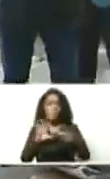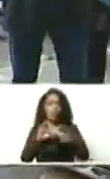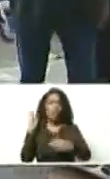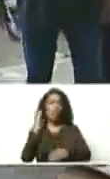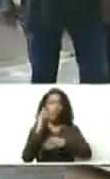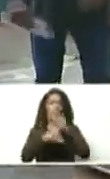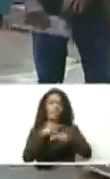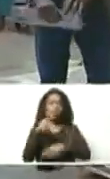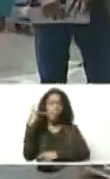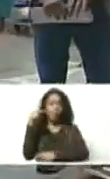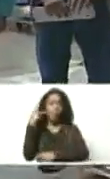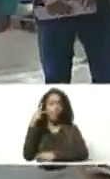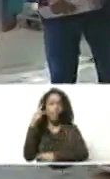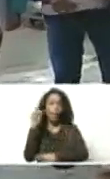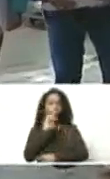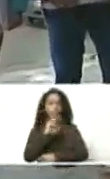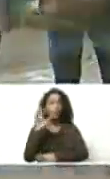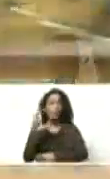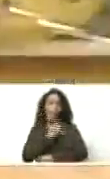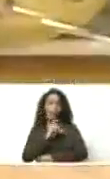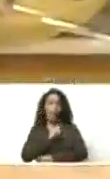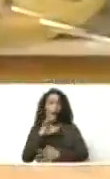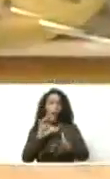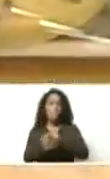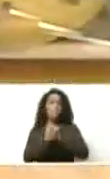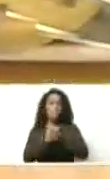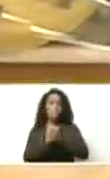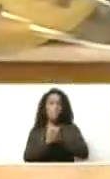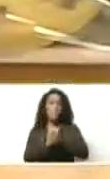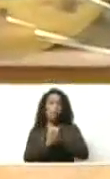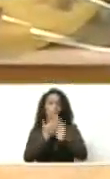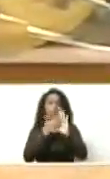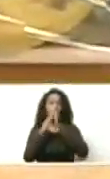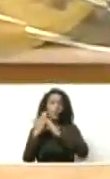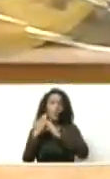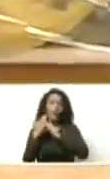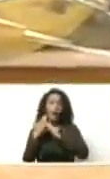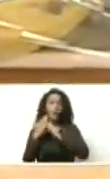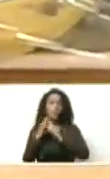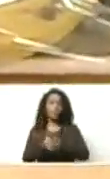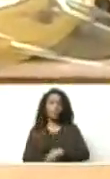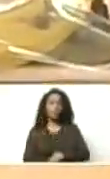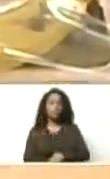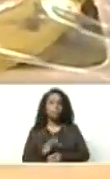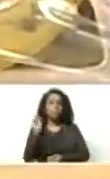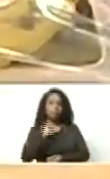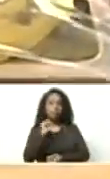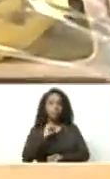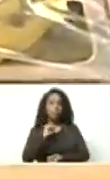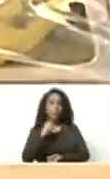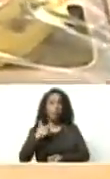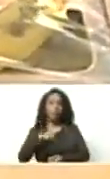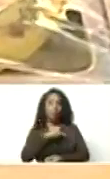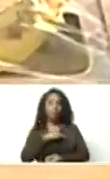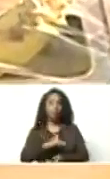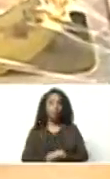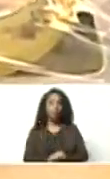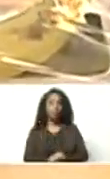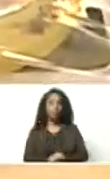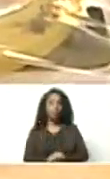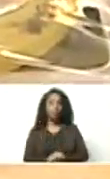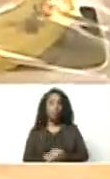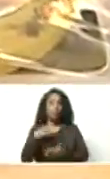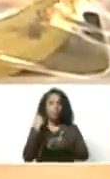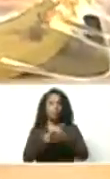en la parroquia 23 de enero con los camaradas de la comuna El Panal, ¿sí? Y nuestro